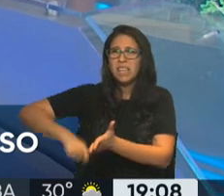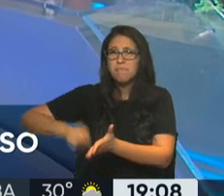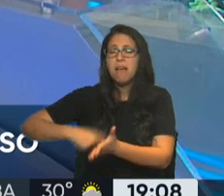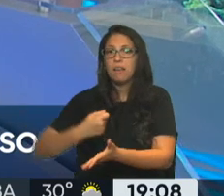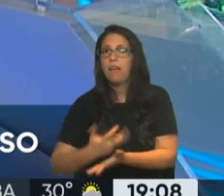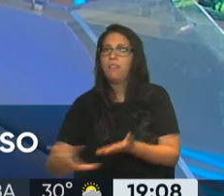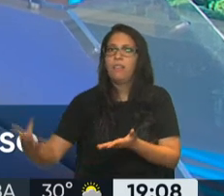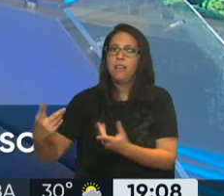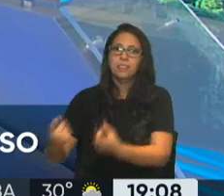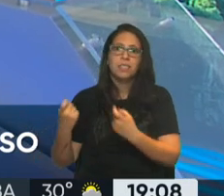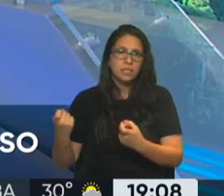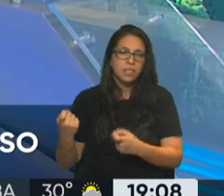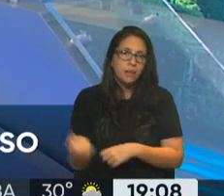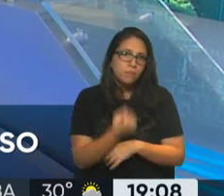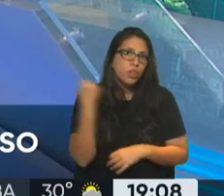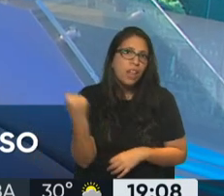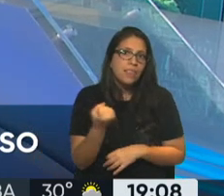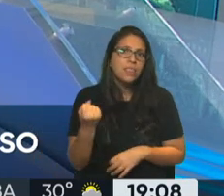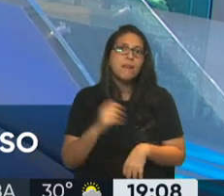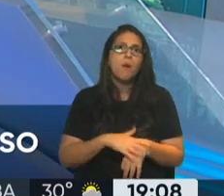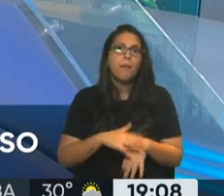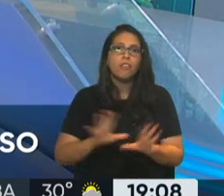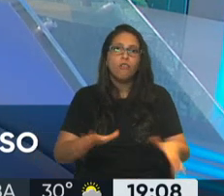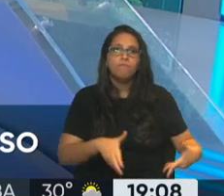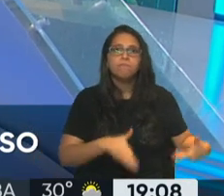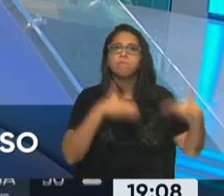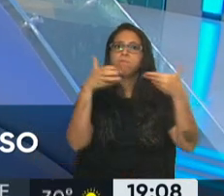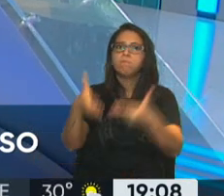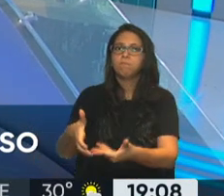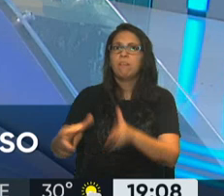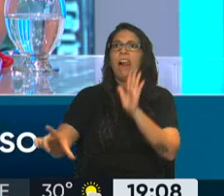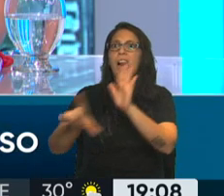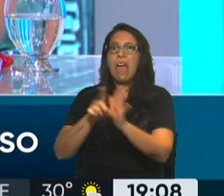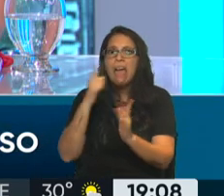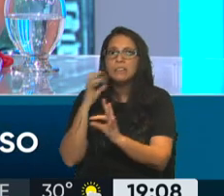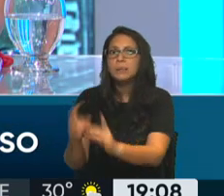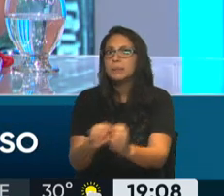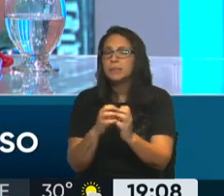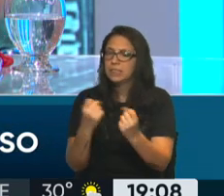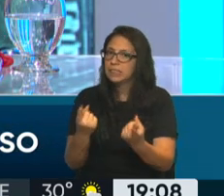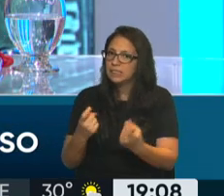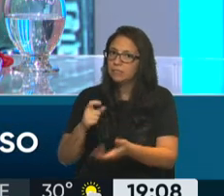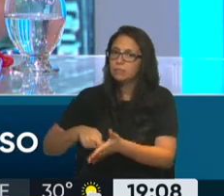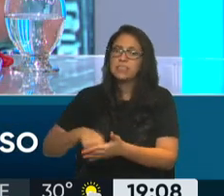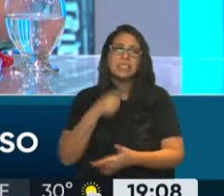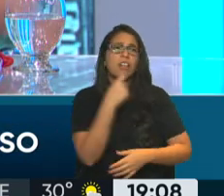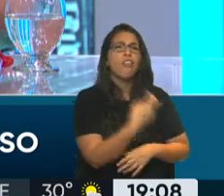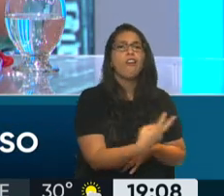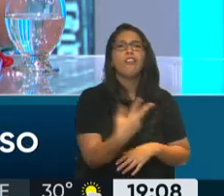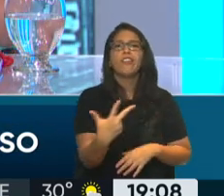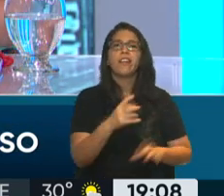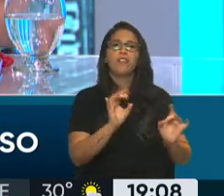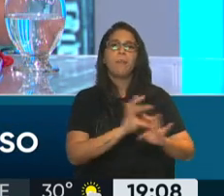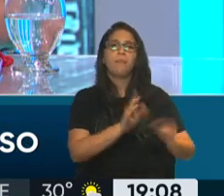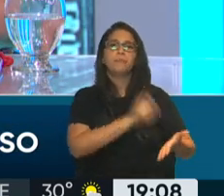hace cuentan a la hora de de llevar una ley al recinto porque no es lo mismo que tenga dos o tres o que haya